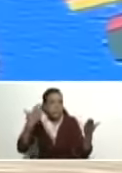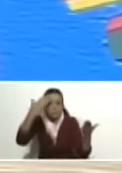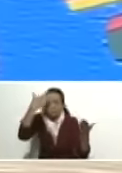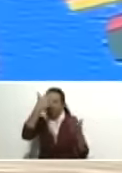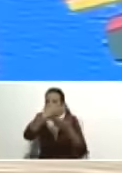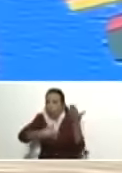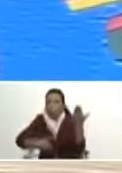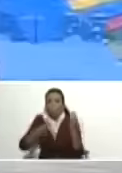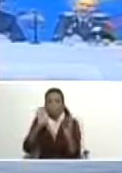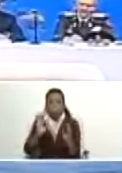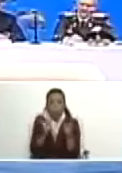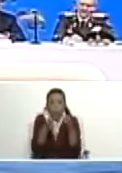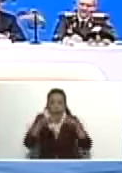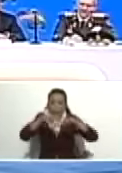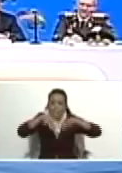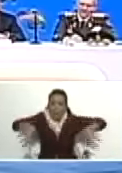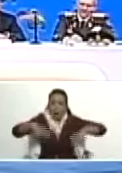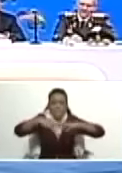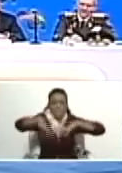de extrema división,